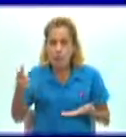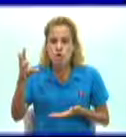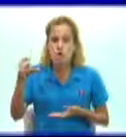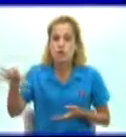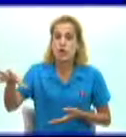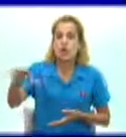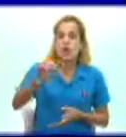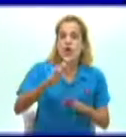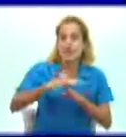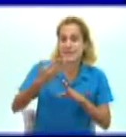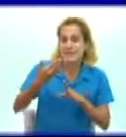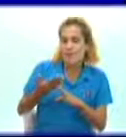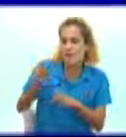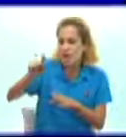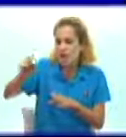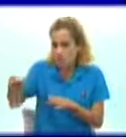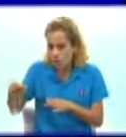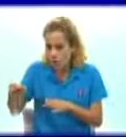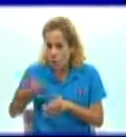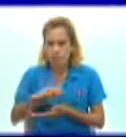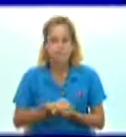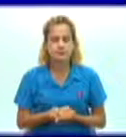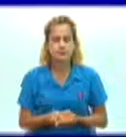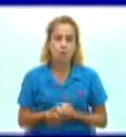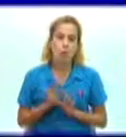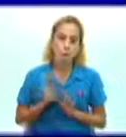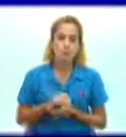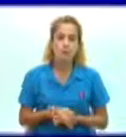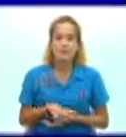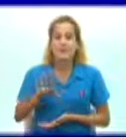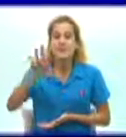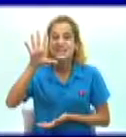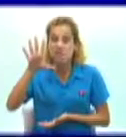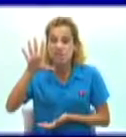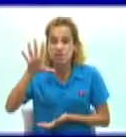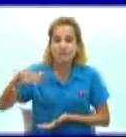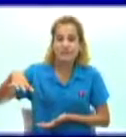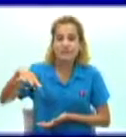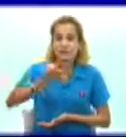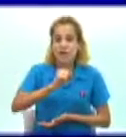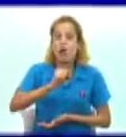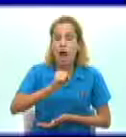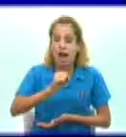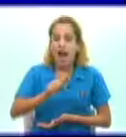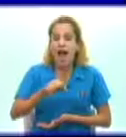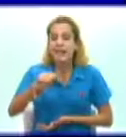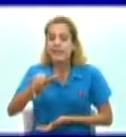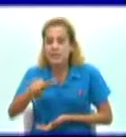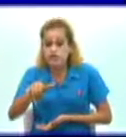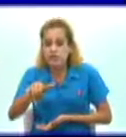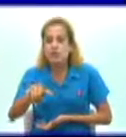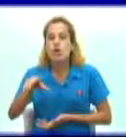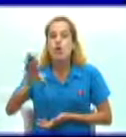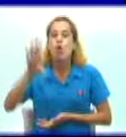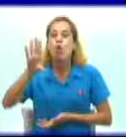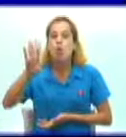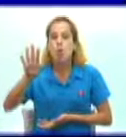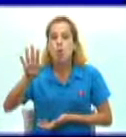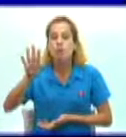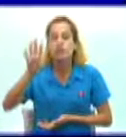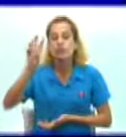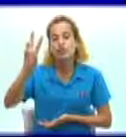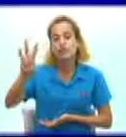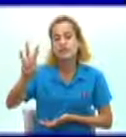ocupa. También podemos decir 5 enteros y 432 10 milésimas. Aquí leemos la